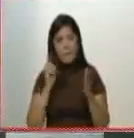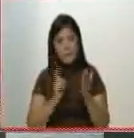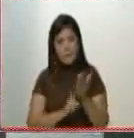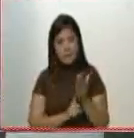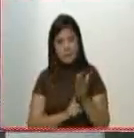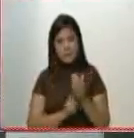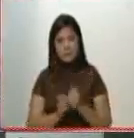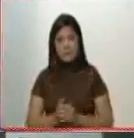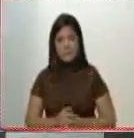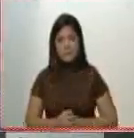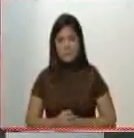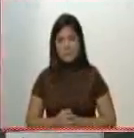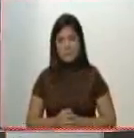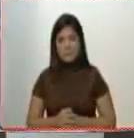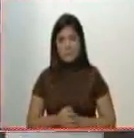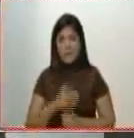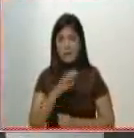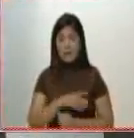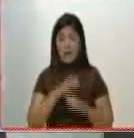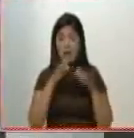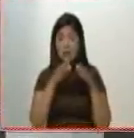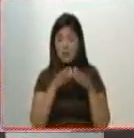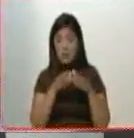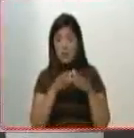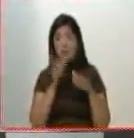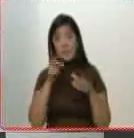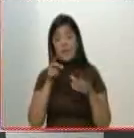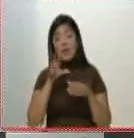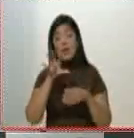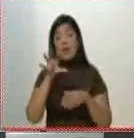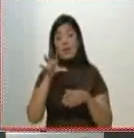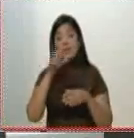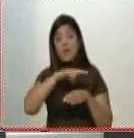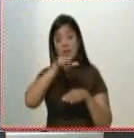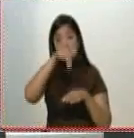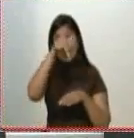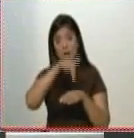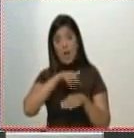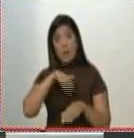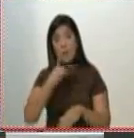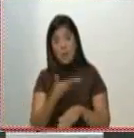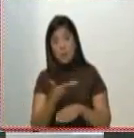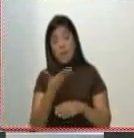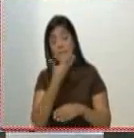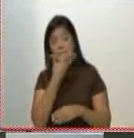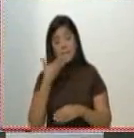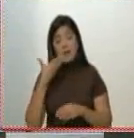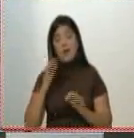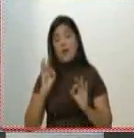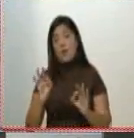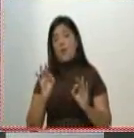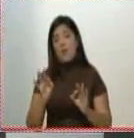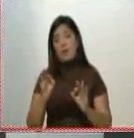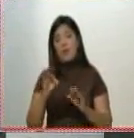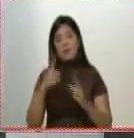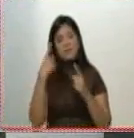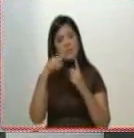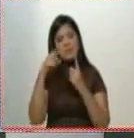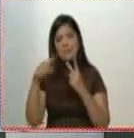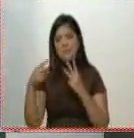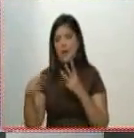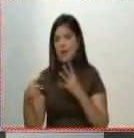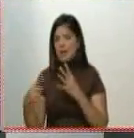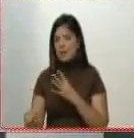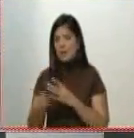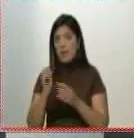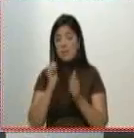de la generación de relevo y de las selecciones nacionales para codearse con los mejores de cada una de las disciplinas a lo largo y